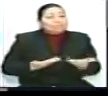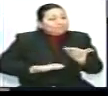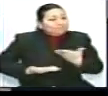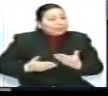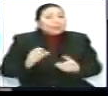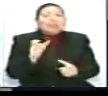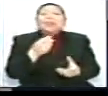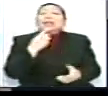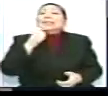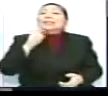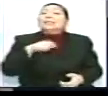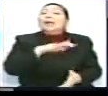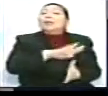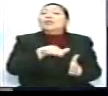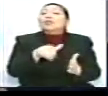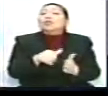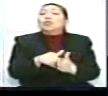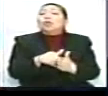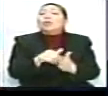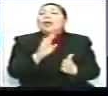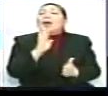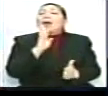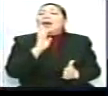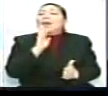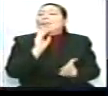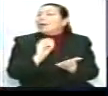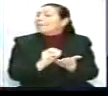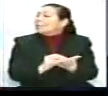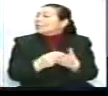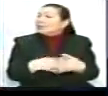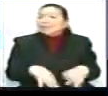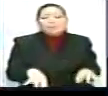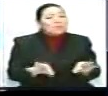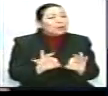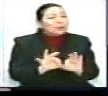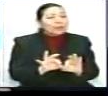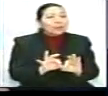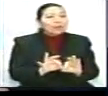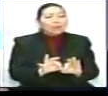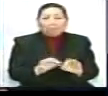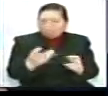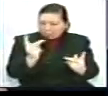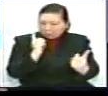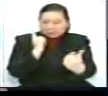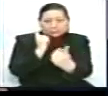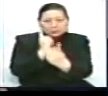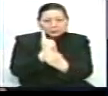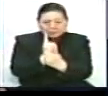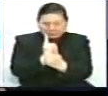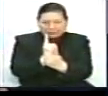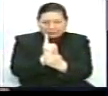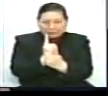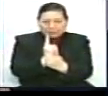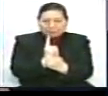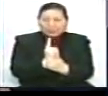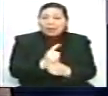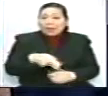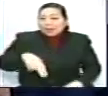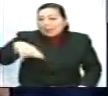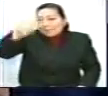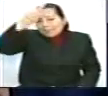expectativas de la población. Las puertas del diálogo están abiertas. Reiteramos, el